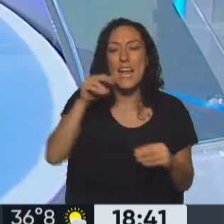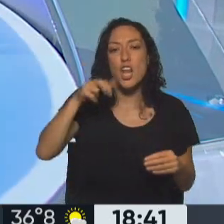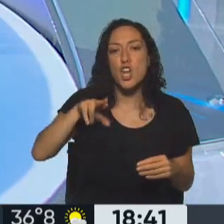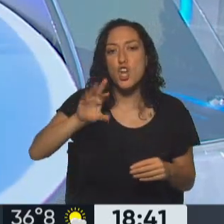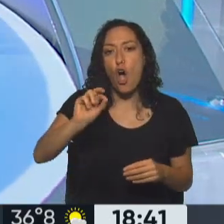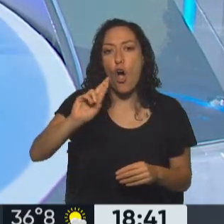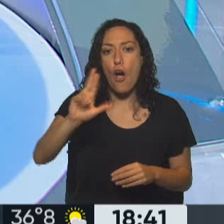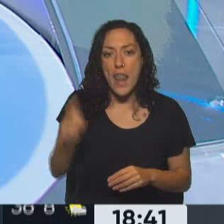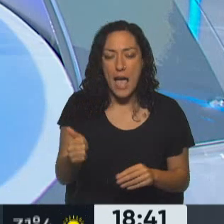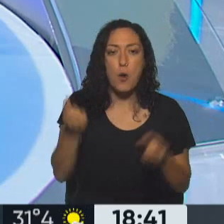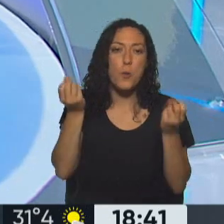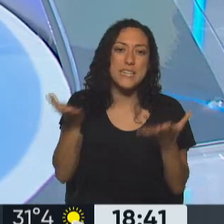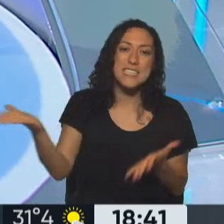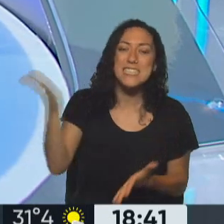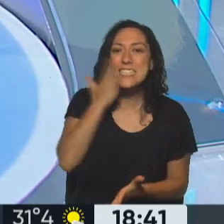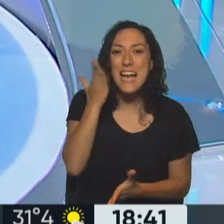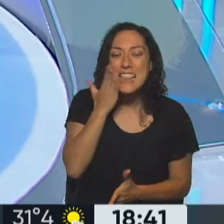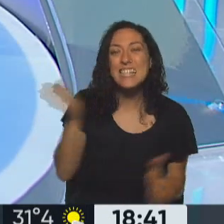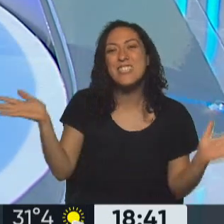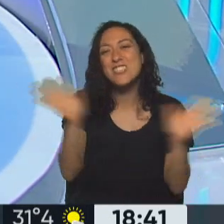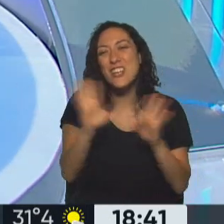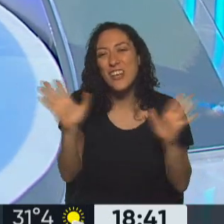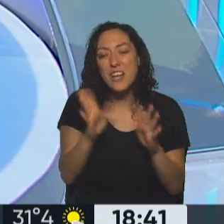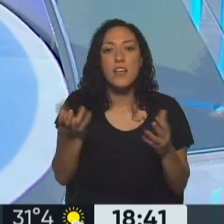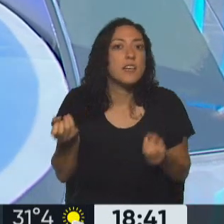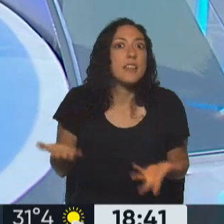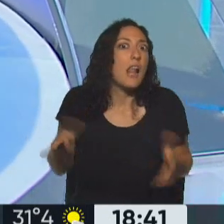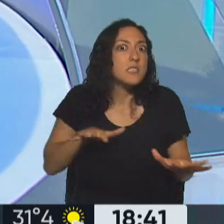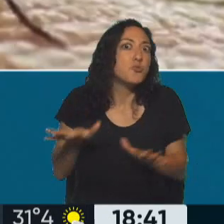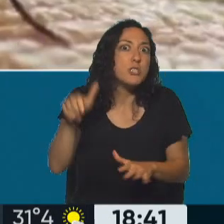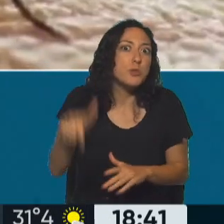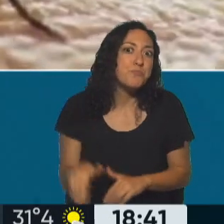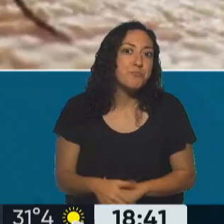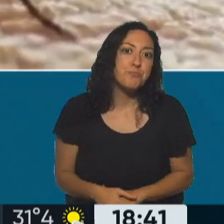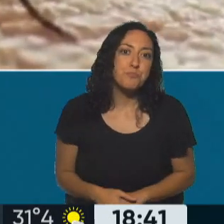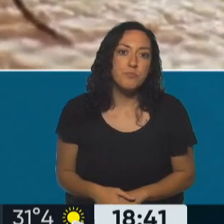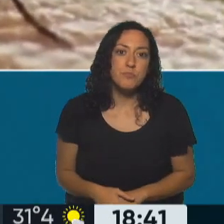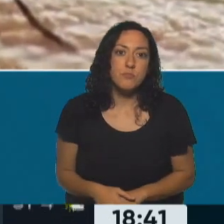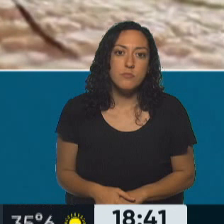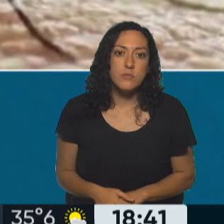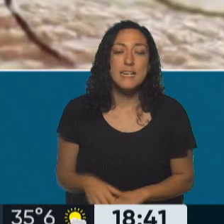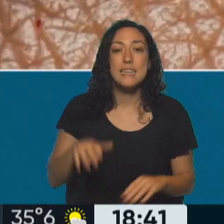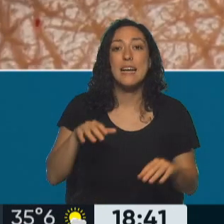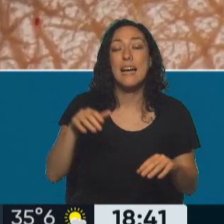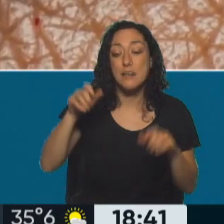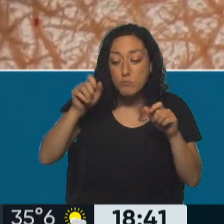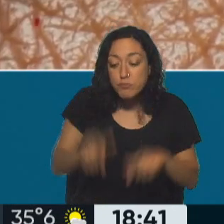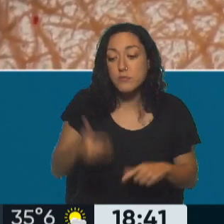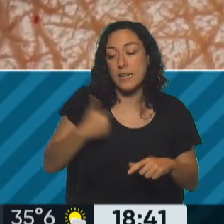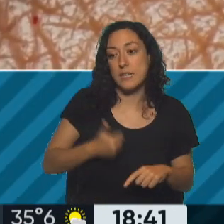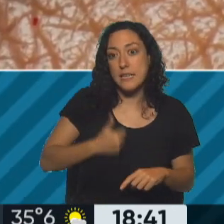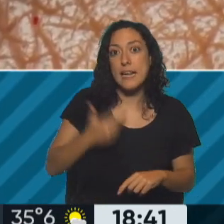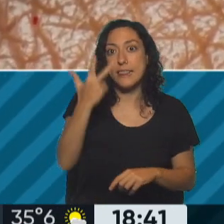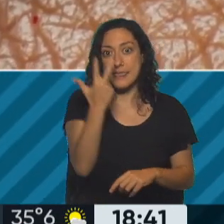qué tal Nora Buenas tardes muy bien Cómo estás Cómo estás En qué situación estamos Nora Bueno estamos los tres casos autóctonos